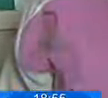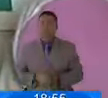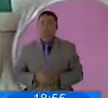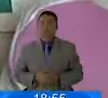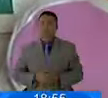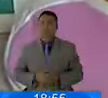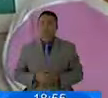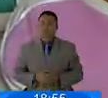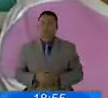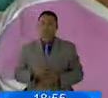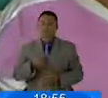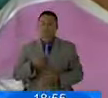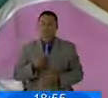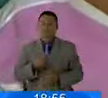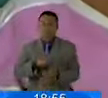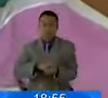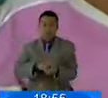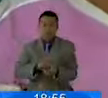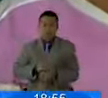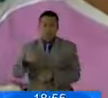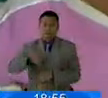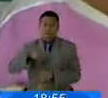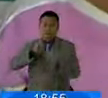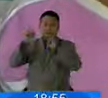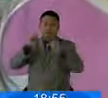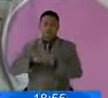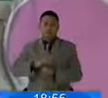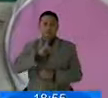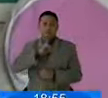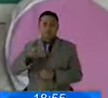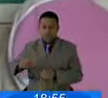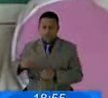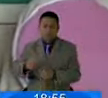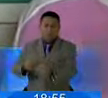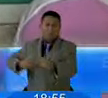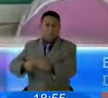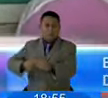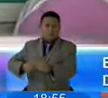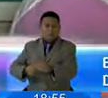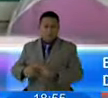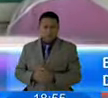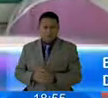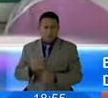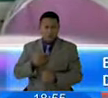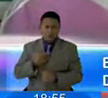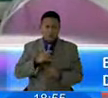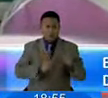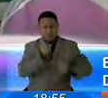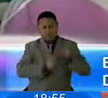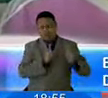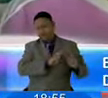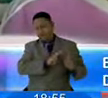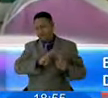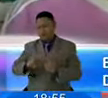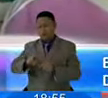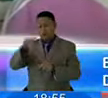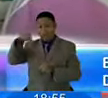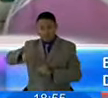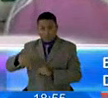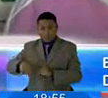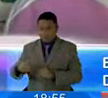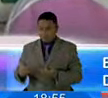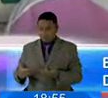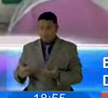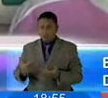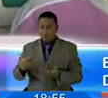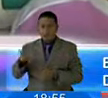Sobrinita viene y grita que auxilio porque a la tía Marcia la apuñalaron. De ahí salimos, ya vinimos acá. De